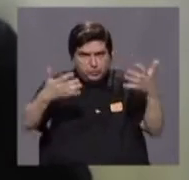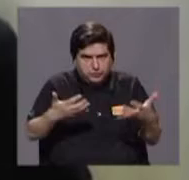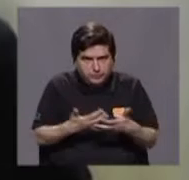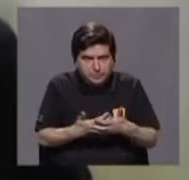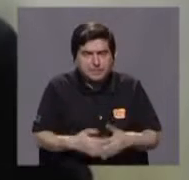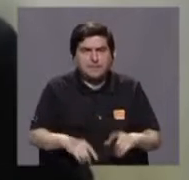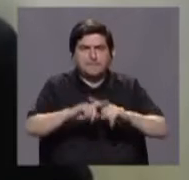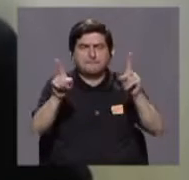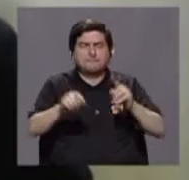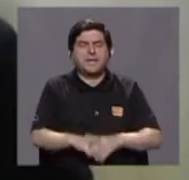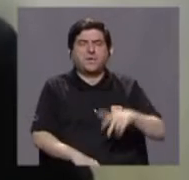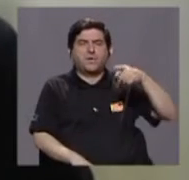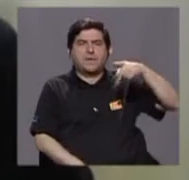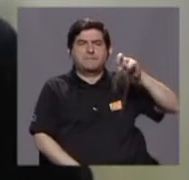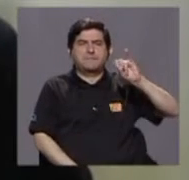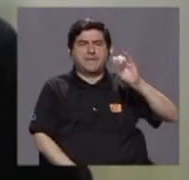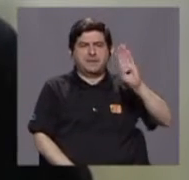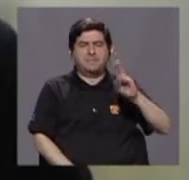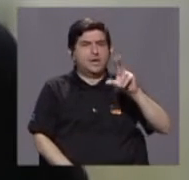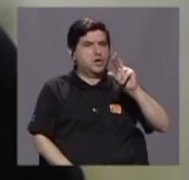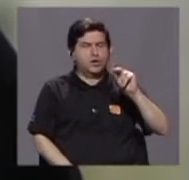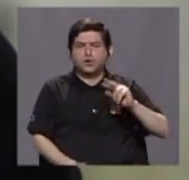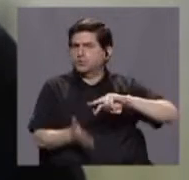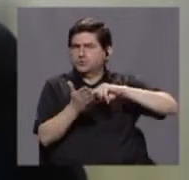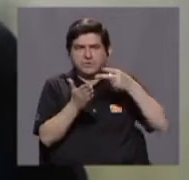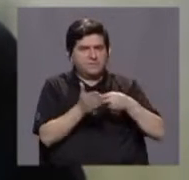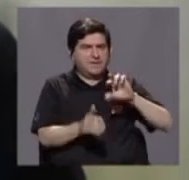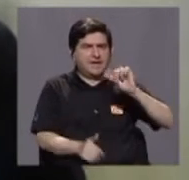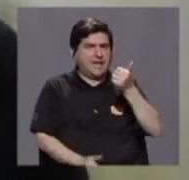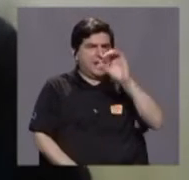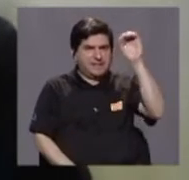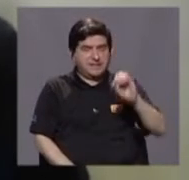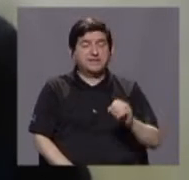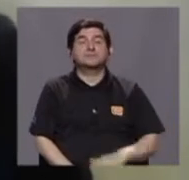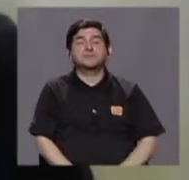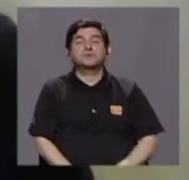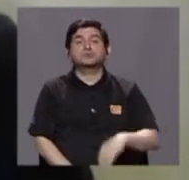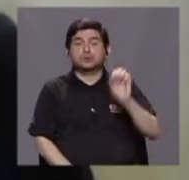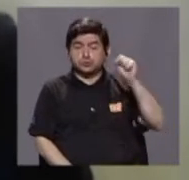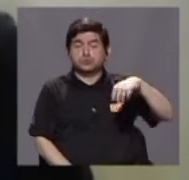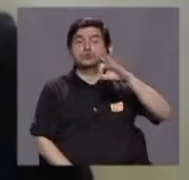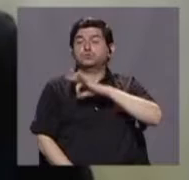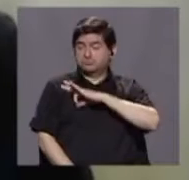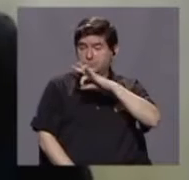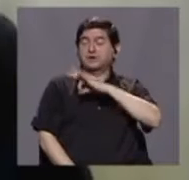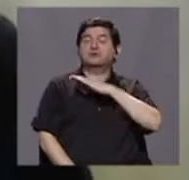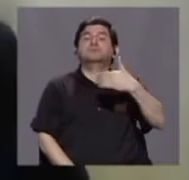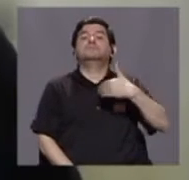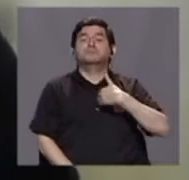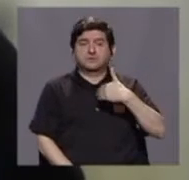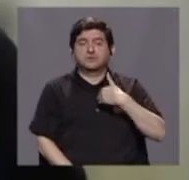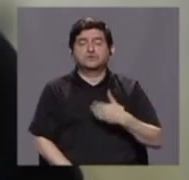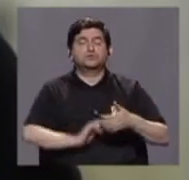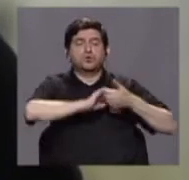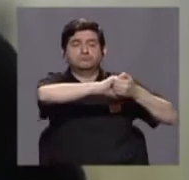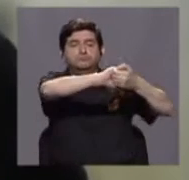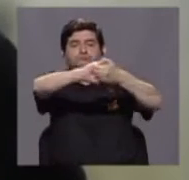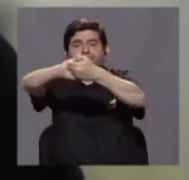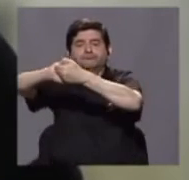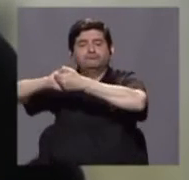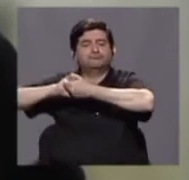en términos de PIB no llega al 10%. Por lo tanto, es el gran beneficiario de una